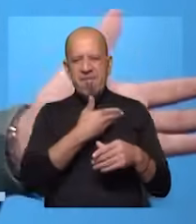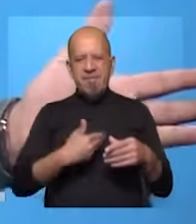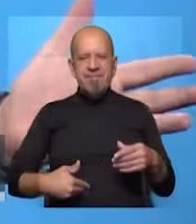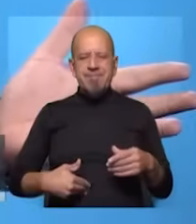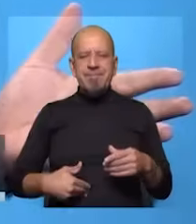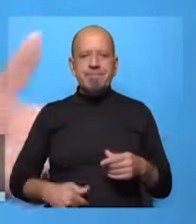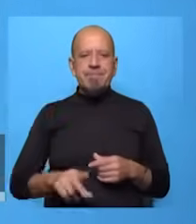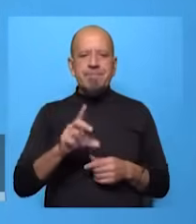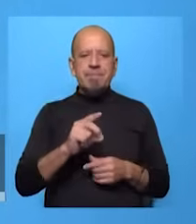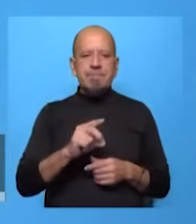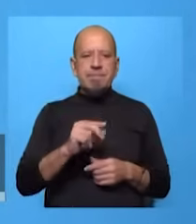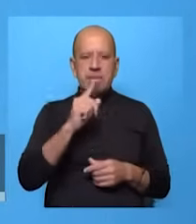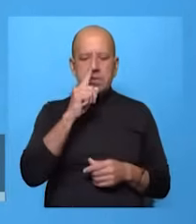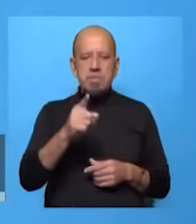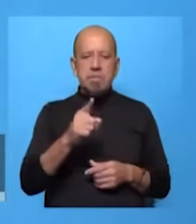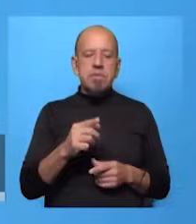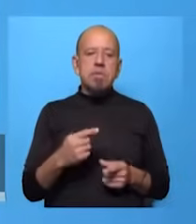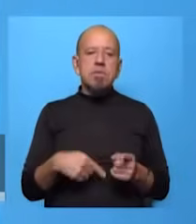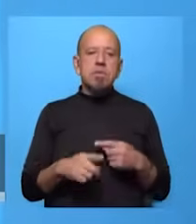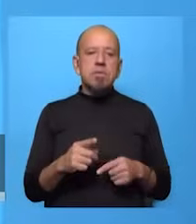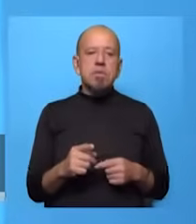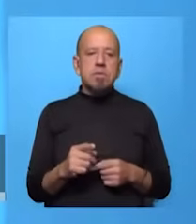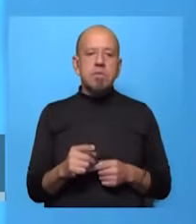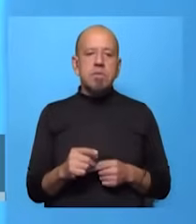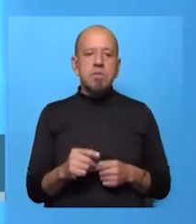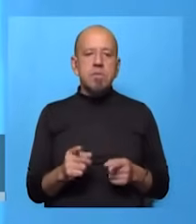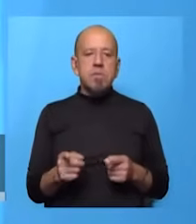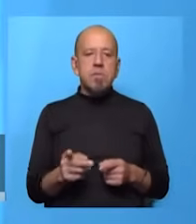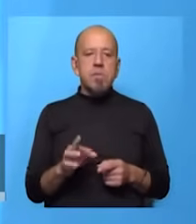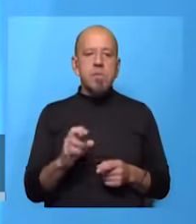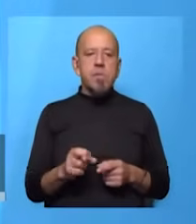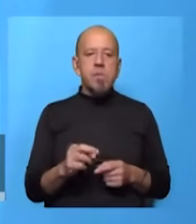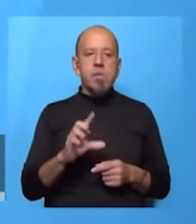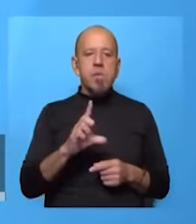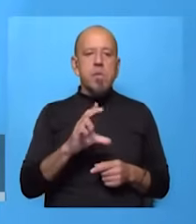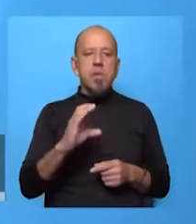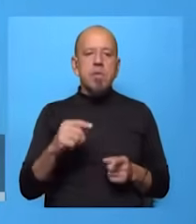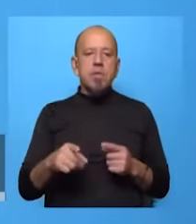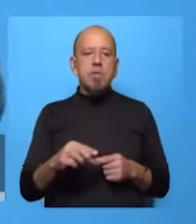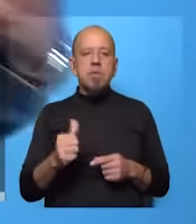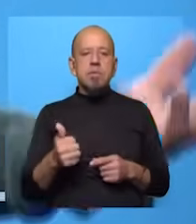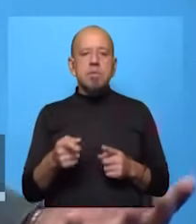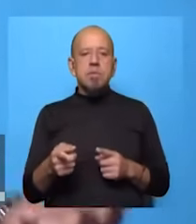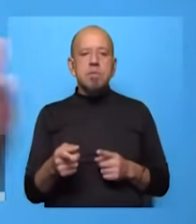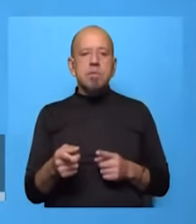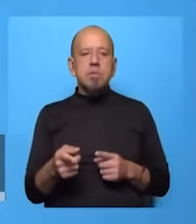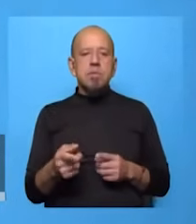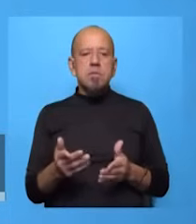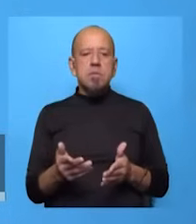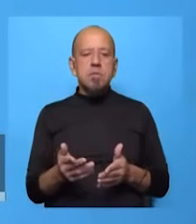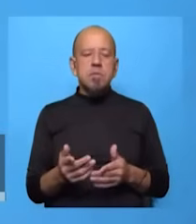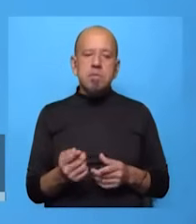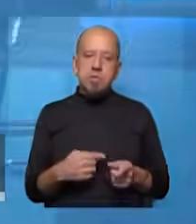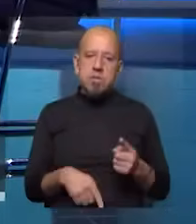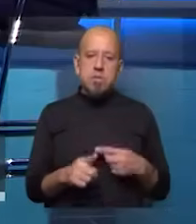por 30.000 votos en un balotas y después el el referéndum de la luc se llevó adelante y también fue una mitad un poquito más grande para el otro lado